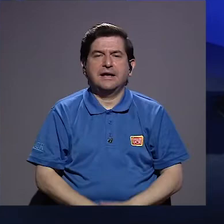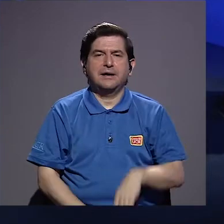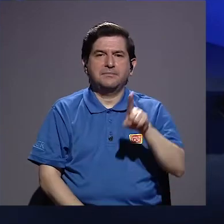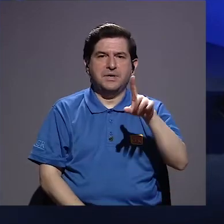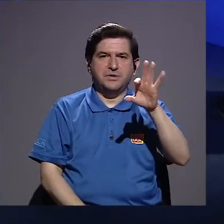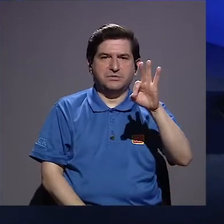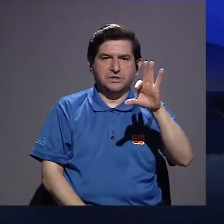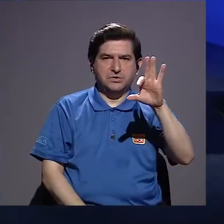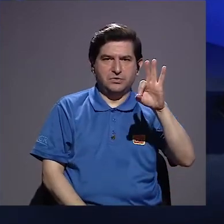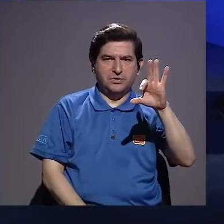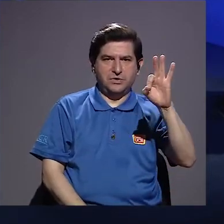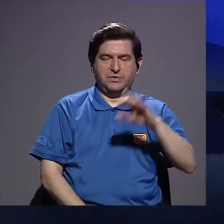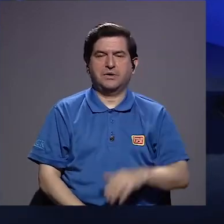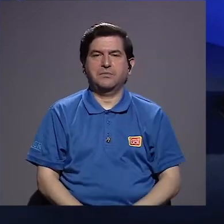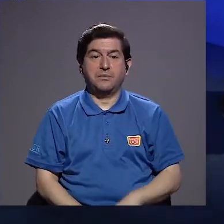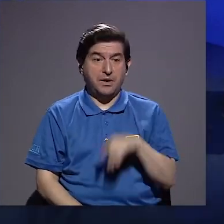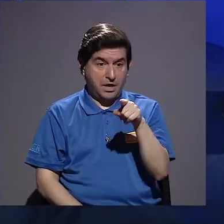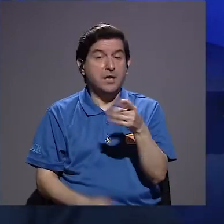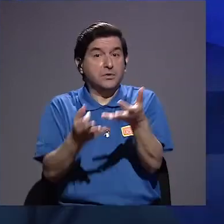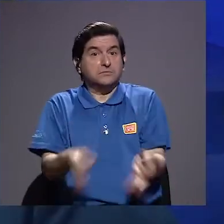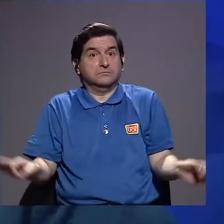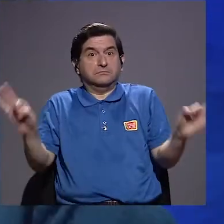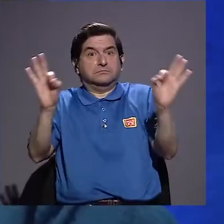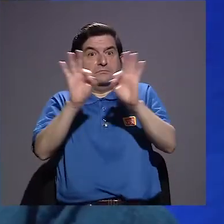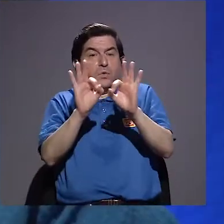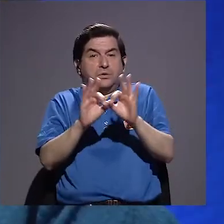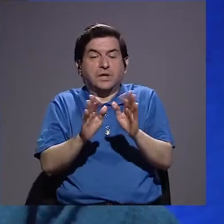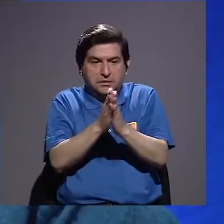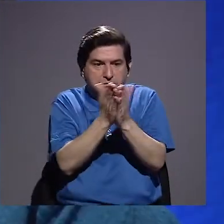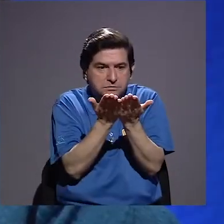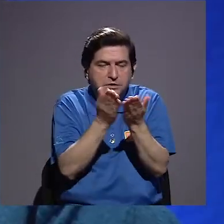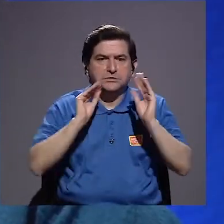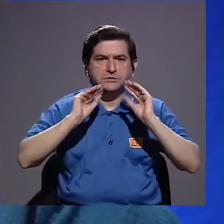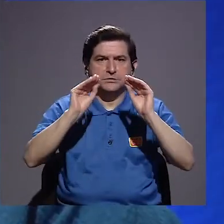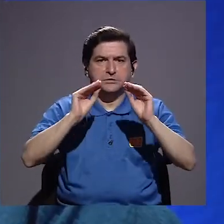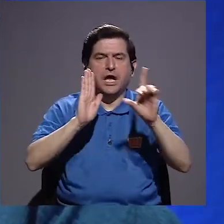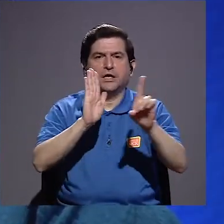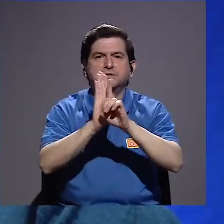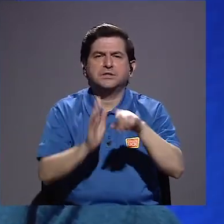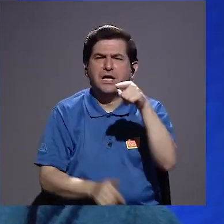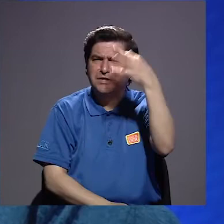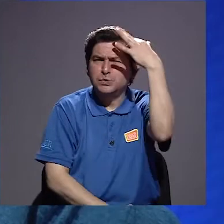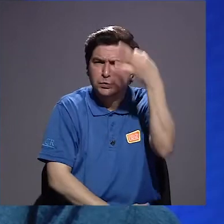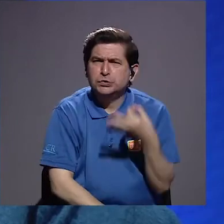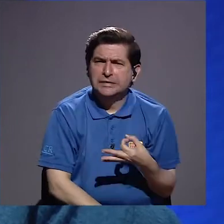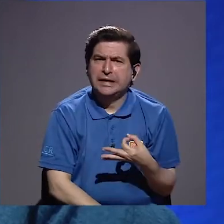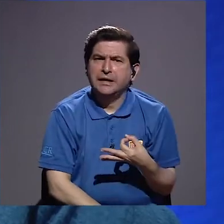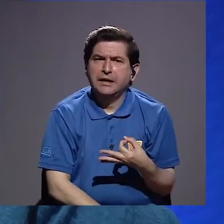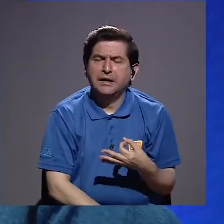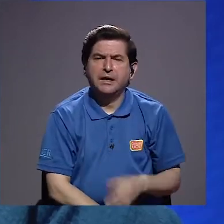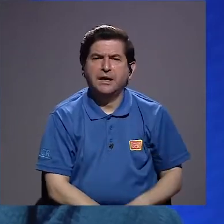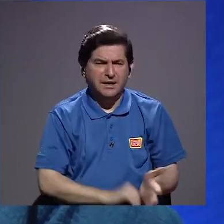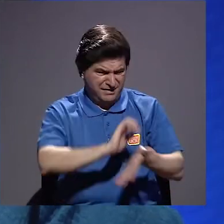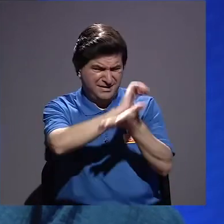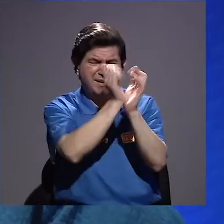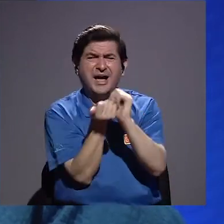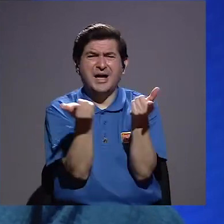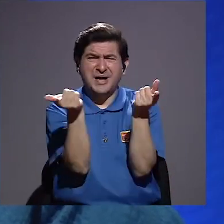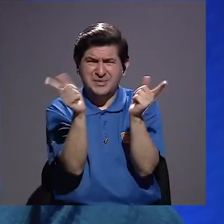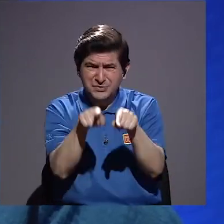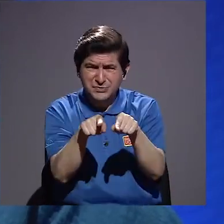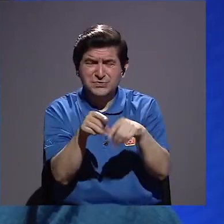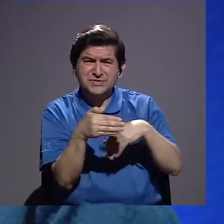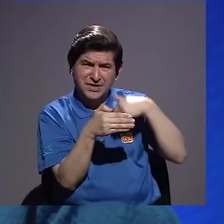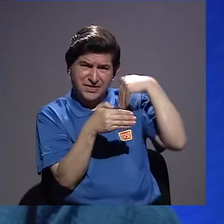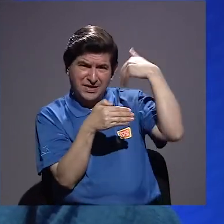del derecho en 1999, que han resultado básicos para la enseñanza del derecho. ¿Usted cree que se han